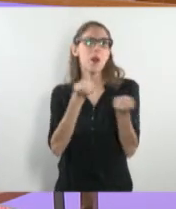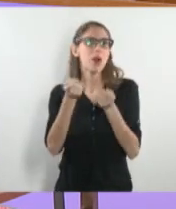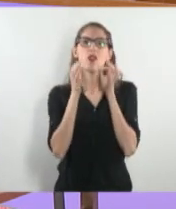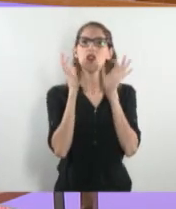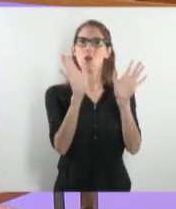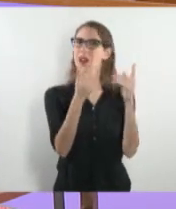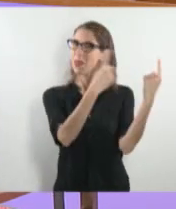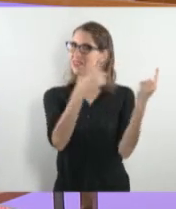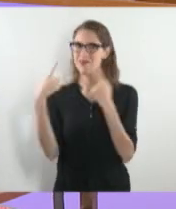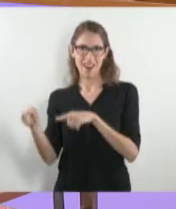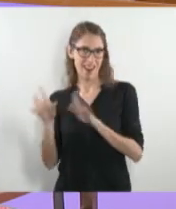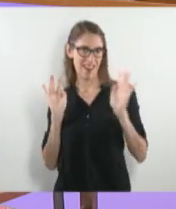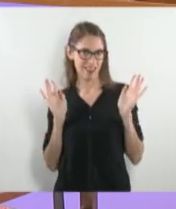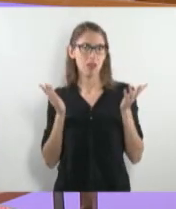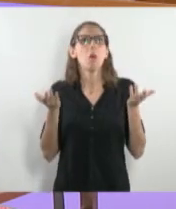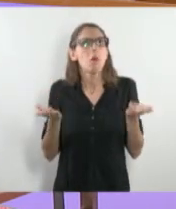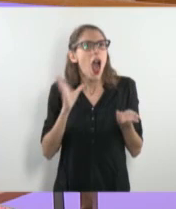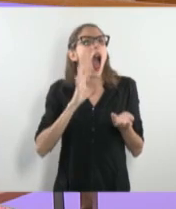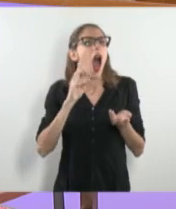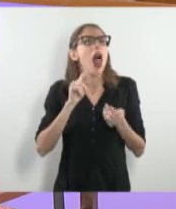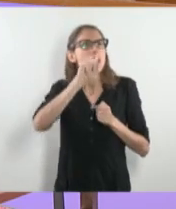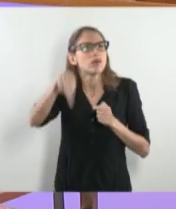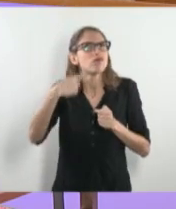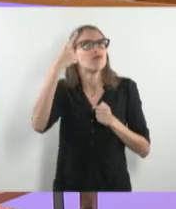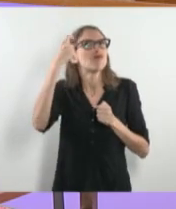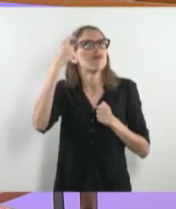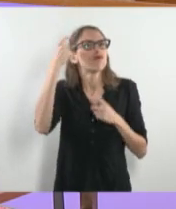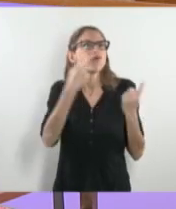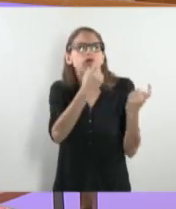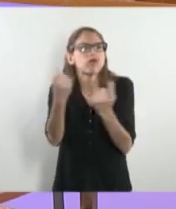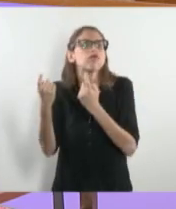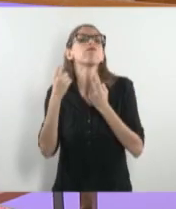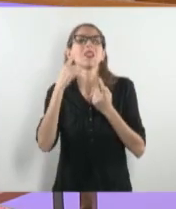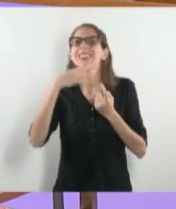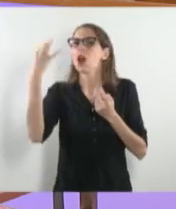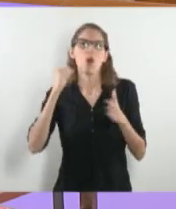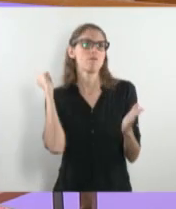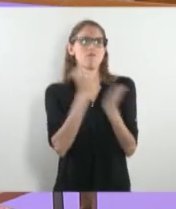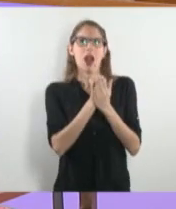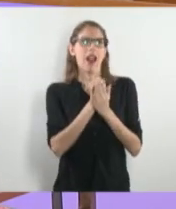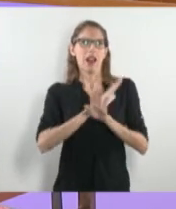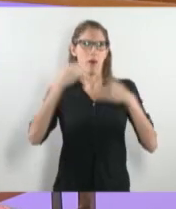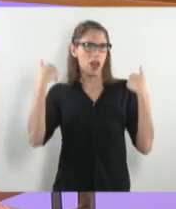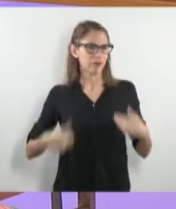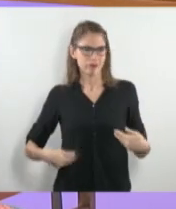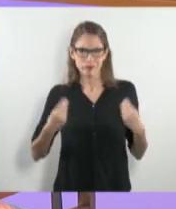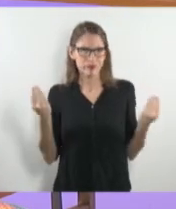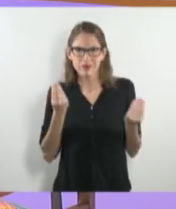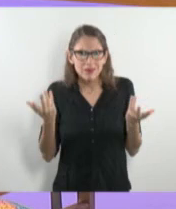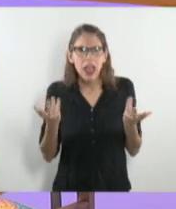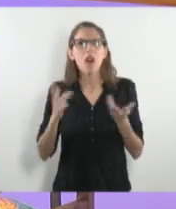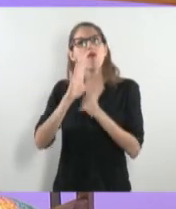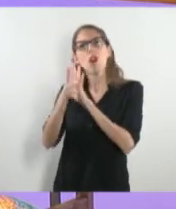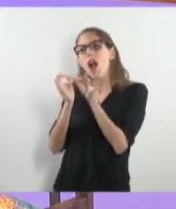vez aprendamos de esto, nos quede alguna huella que también se pueda retomar para pensarnos, no solo en términos educativos, sino